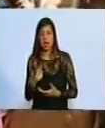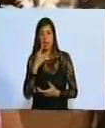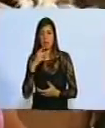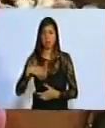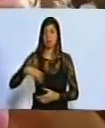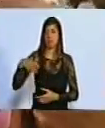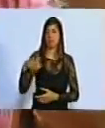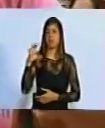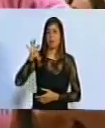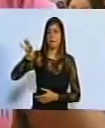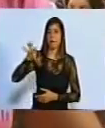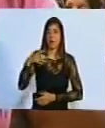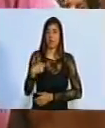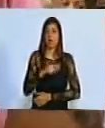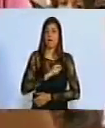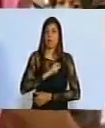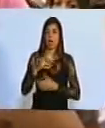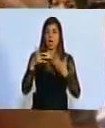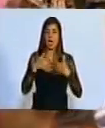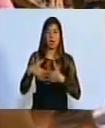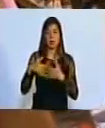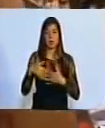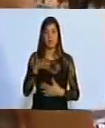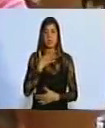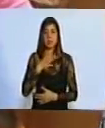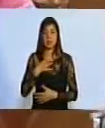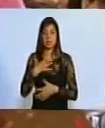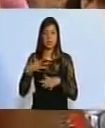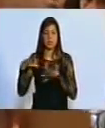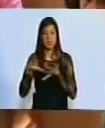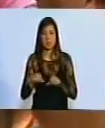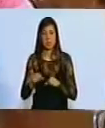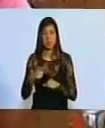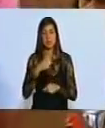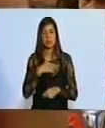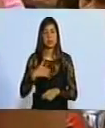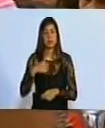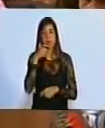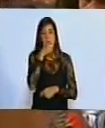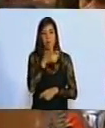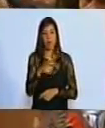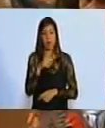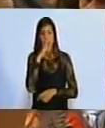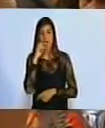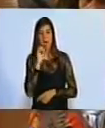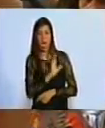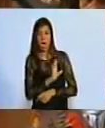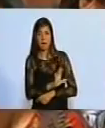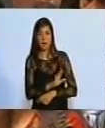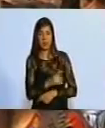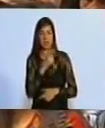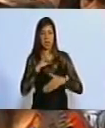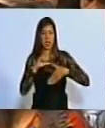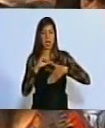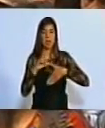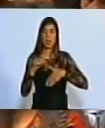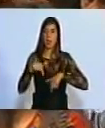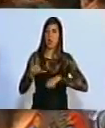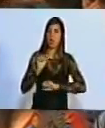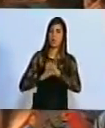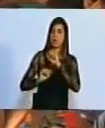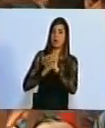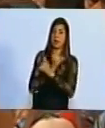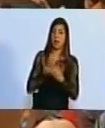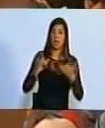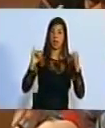que todavía estadounidense pretende amilanar a los venezolanos y al pueblo latinoamericano que hoy defiende la lucha de una